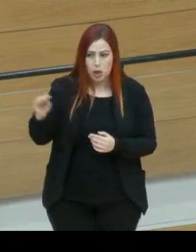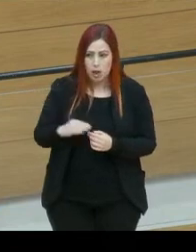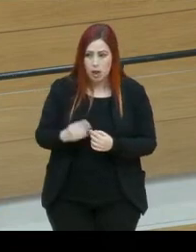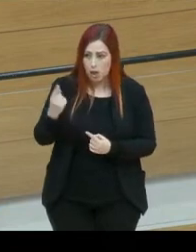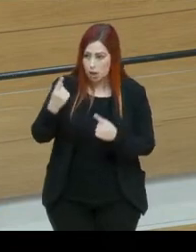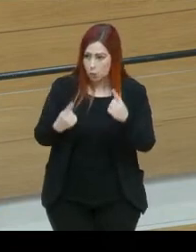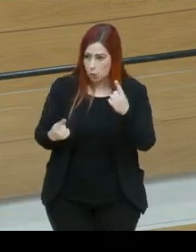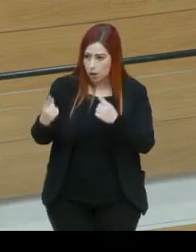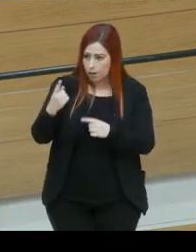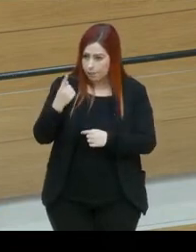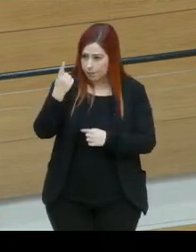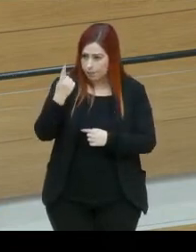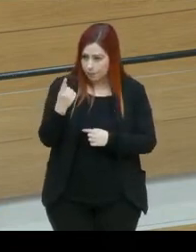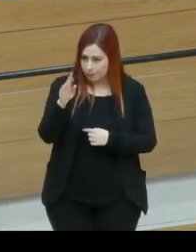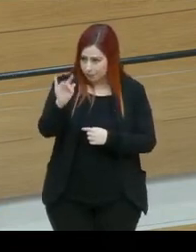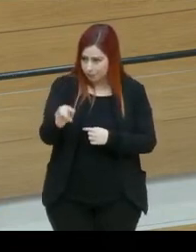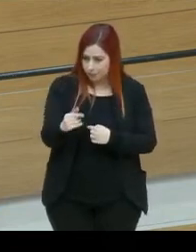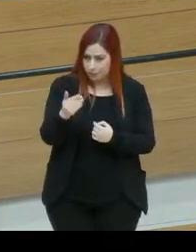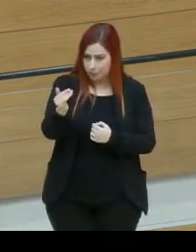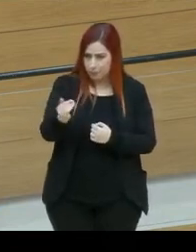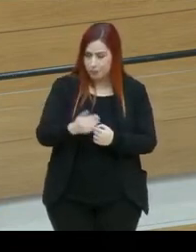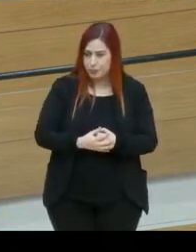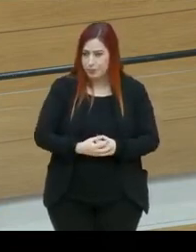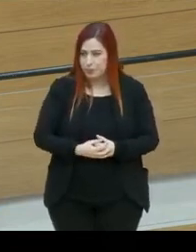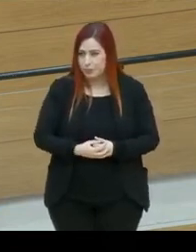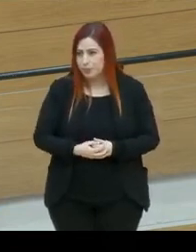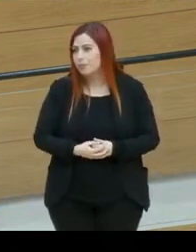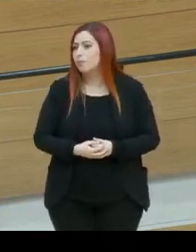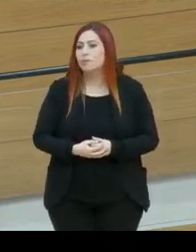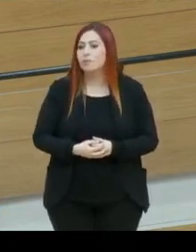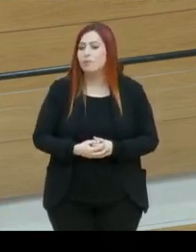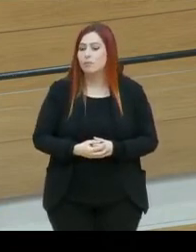alguna pregunta? Sí, ahí hay una.